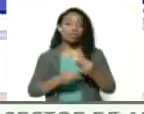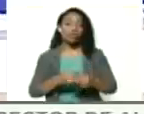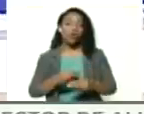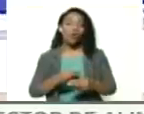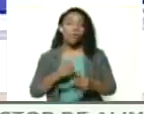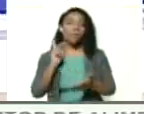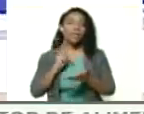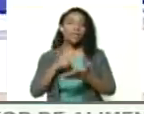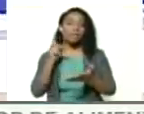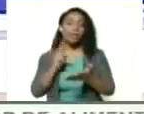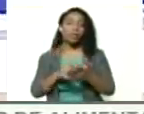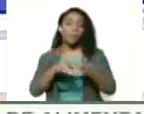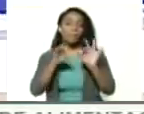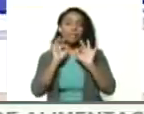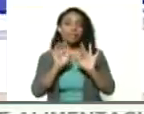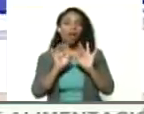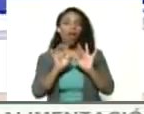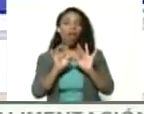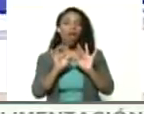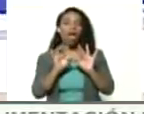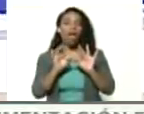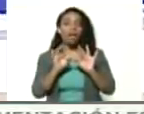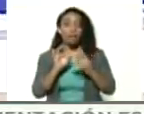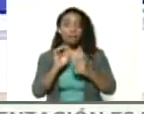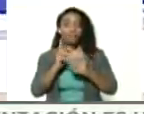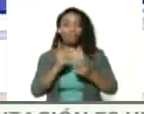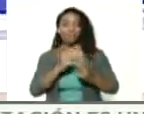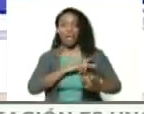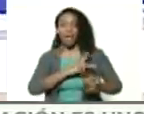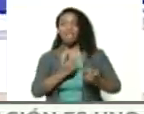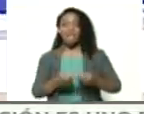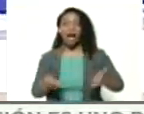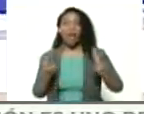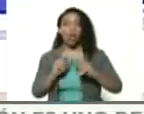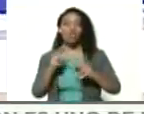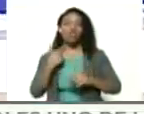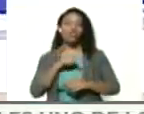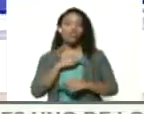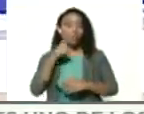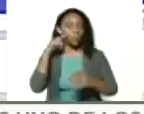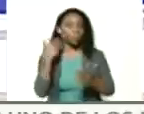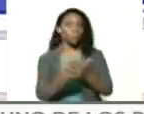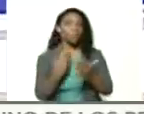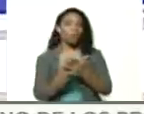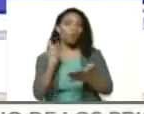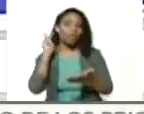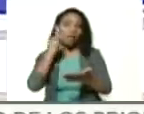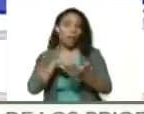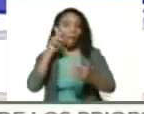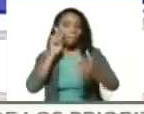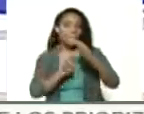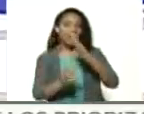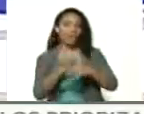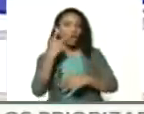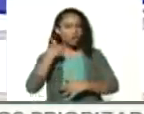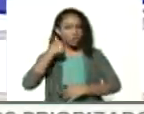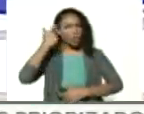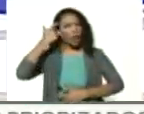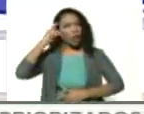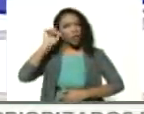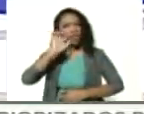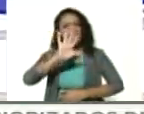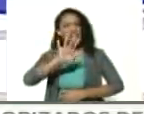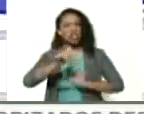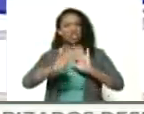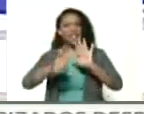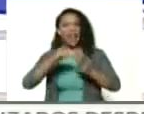verdaderamente especial, destacado, valiente. Nosotros fuimos testigos cuando llegamos a Miraflores, recuerdo, a las 5 o 6